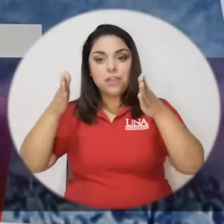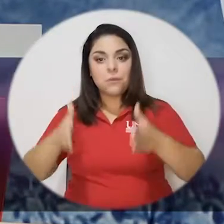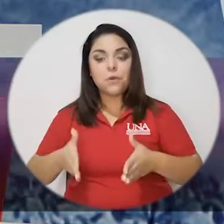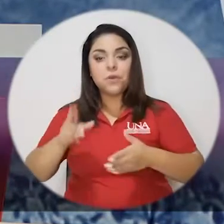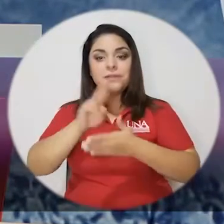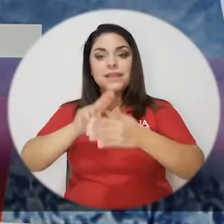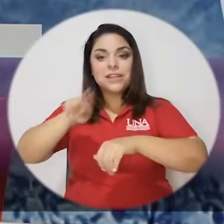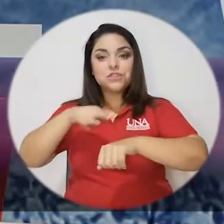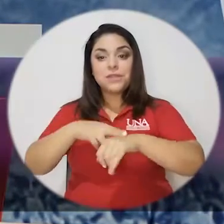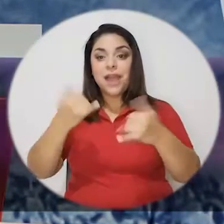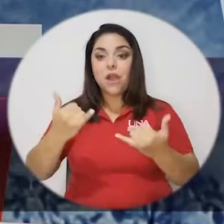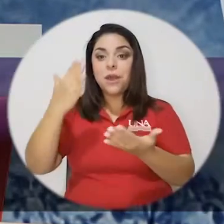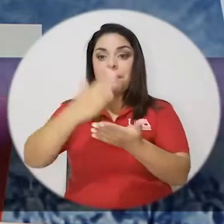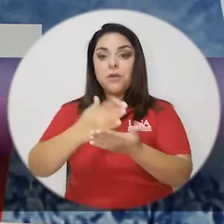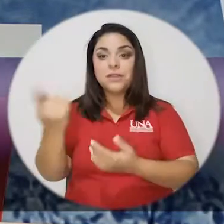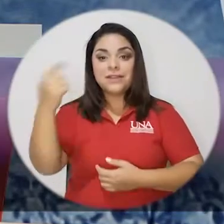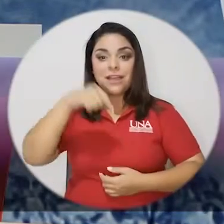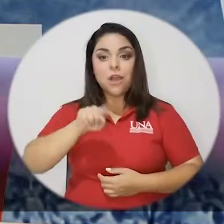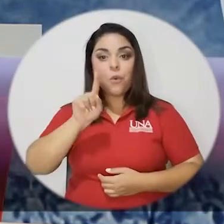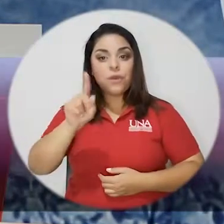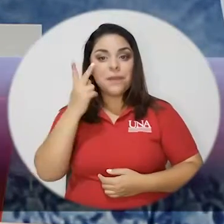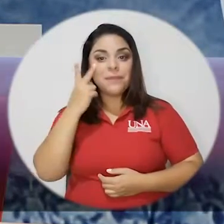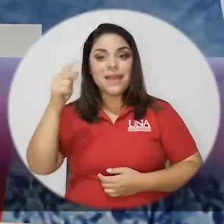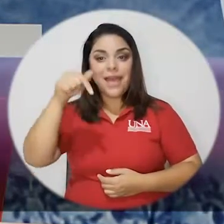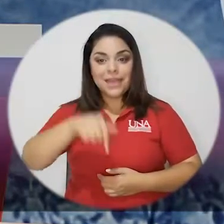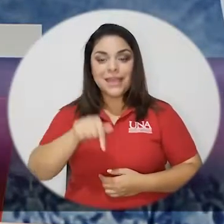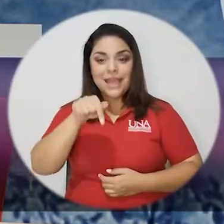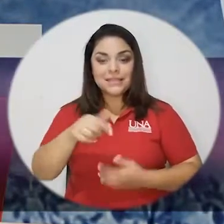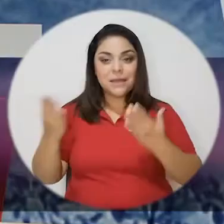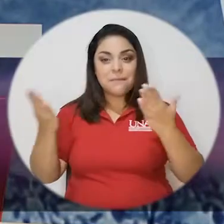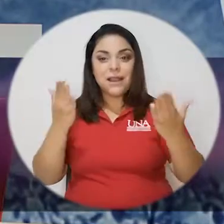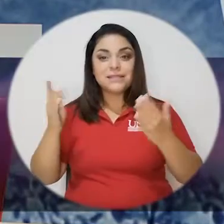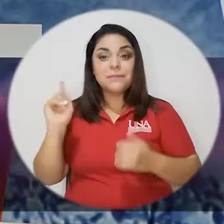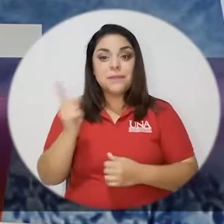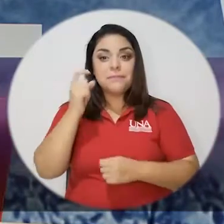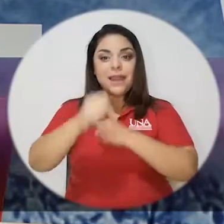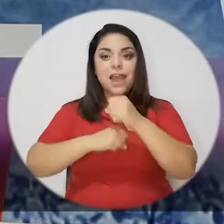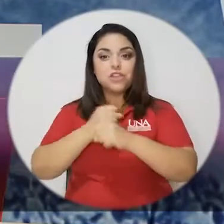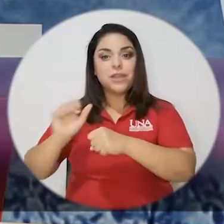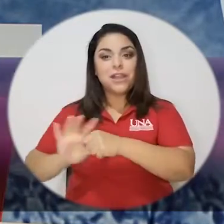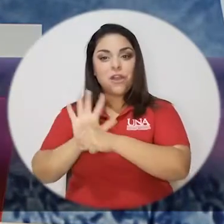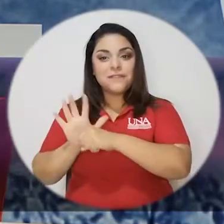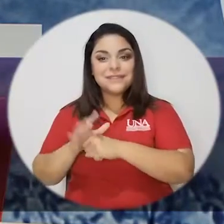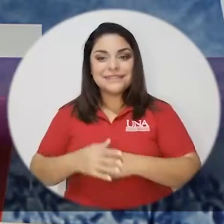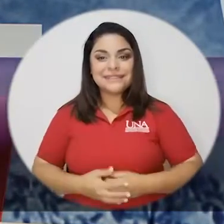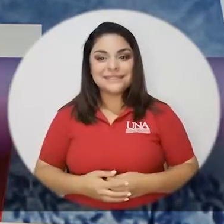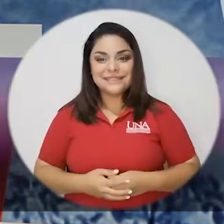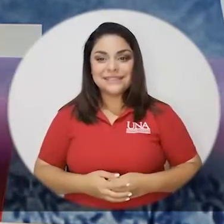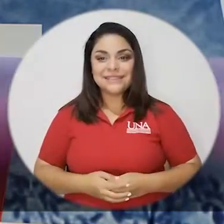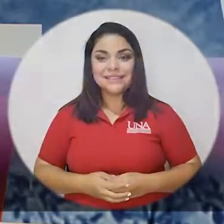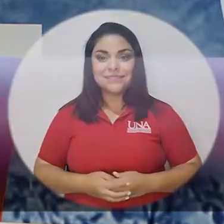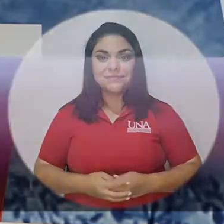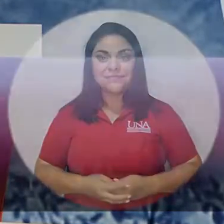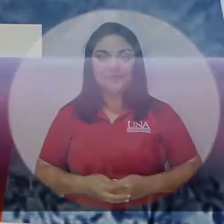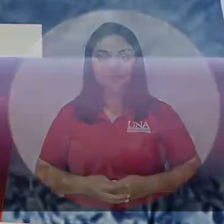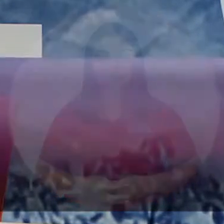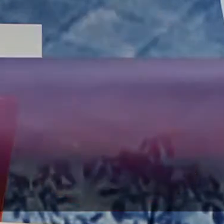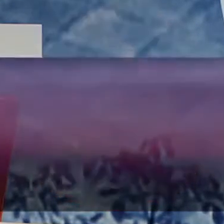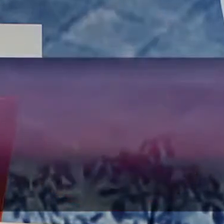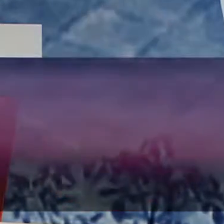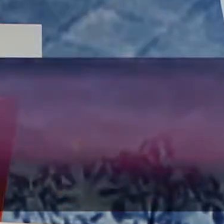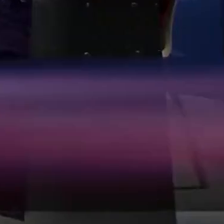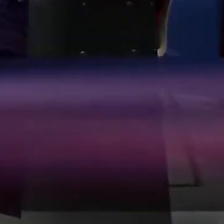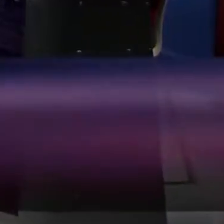Romero, epidemiólogo de la Universidad Nacional. Vamos a una pausa y regresa con una mirada aquí con este balance del primer año del COVID.